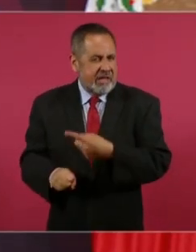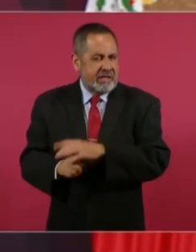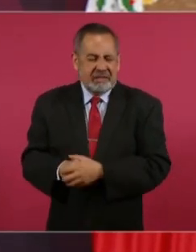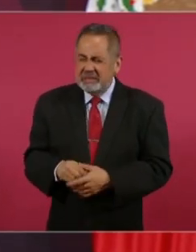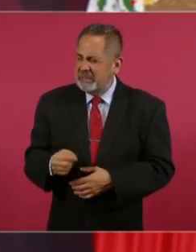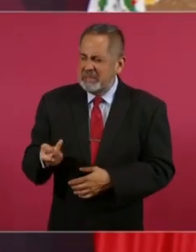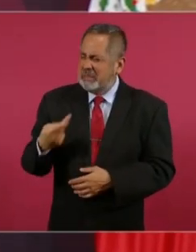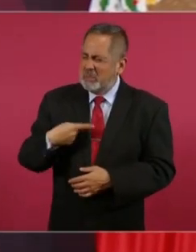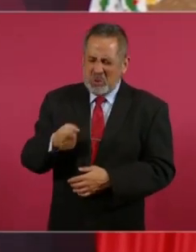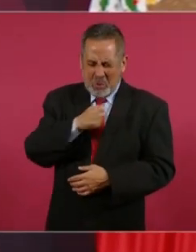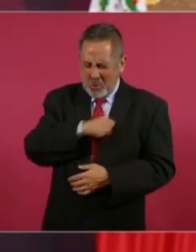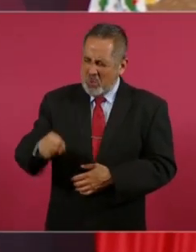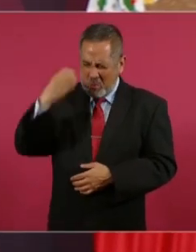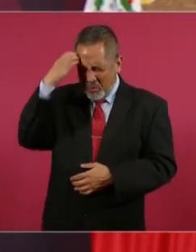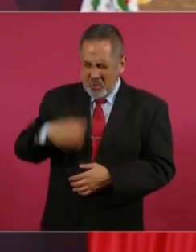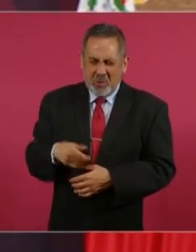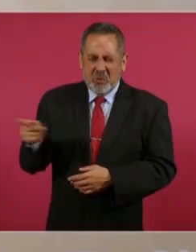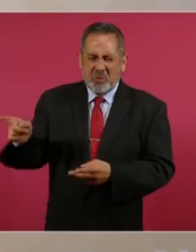malísimo,